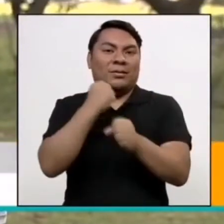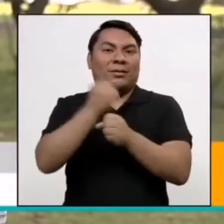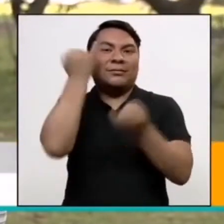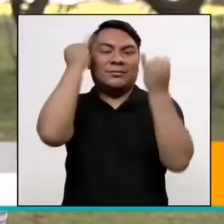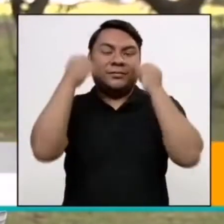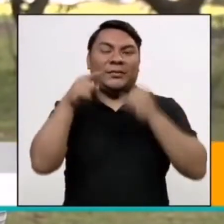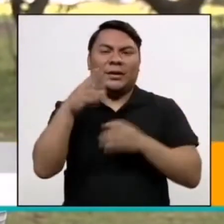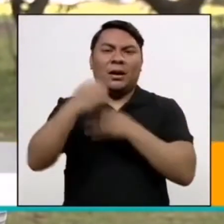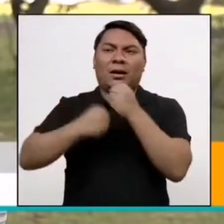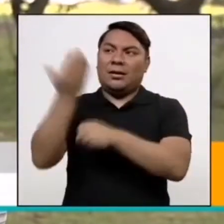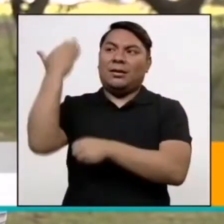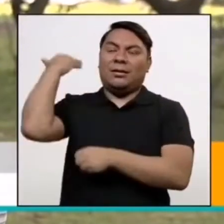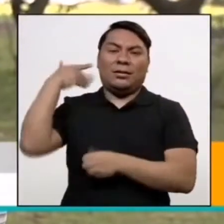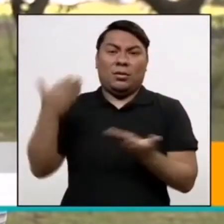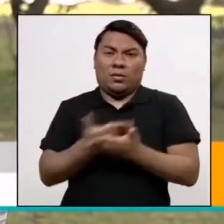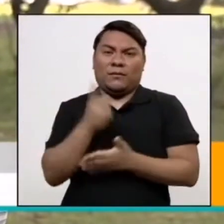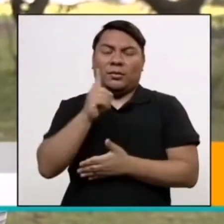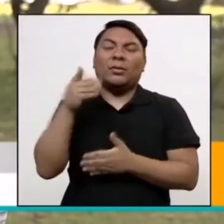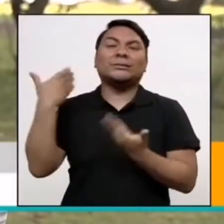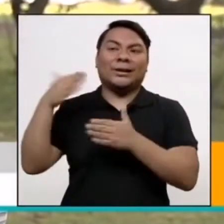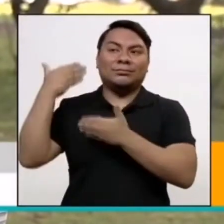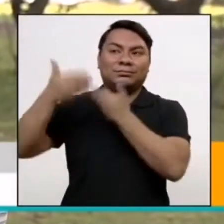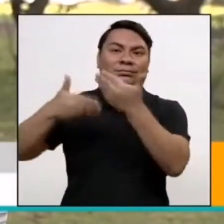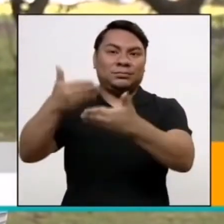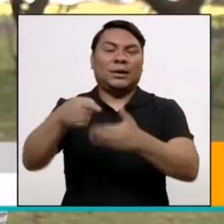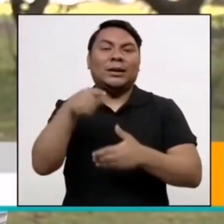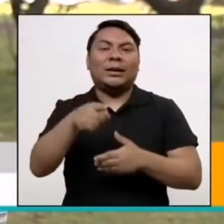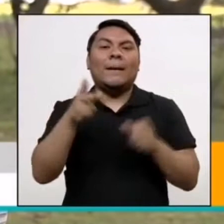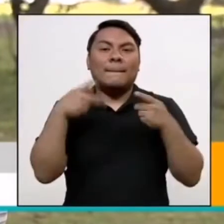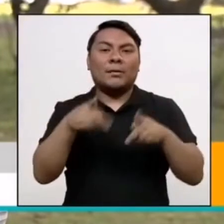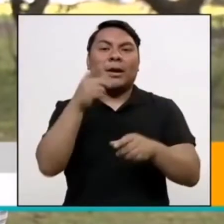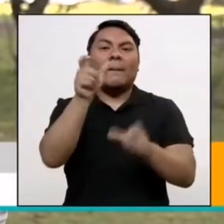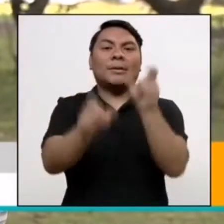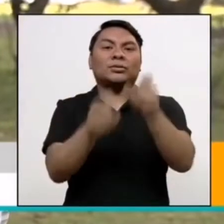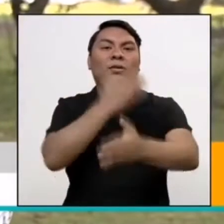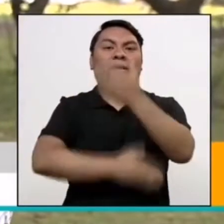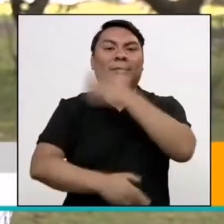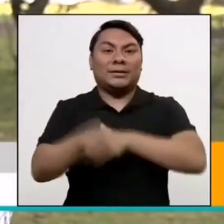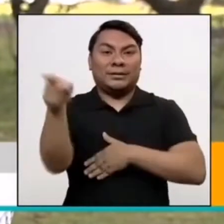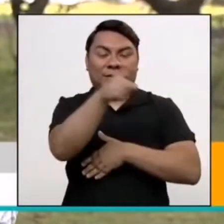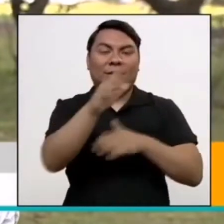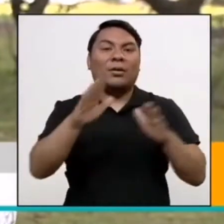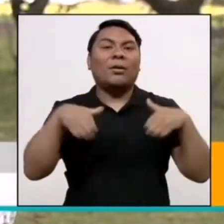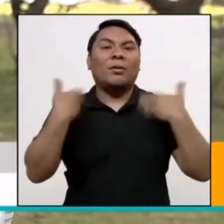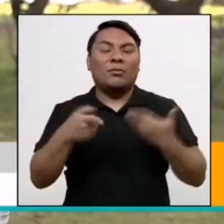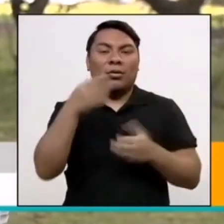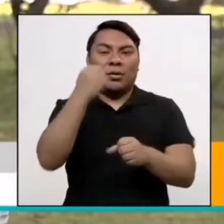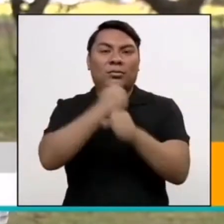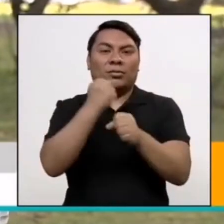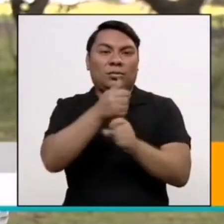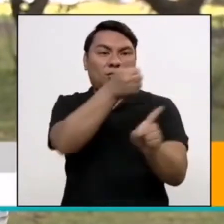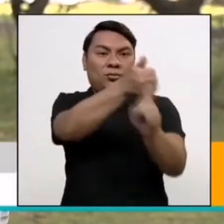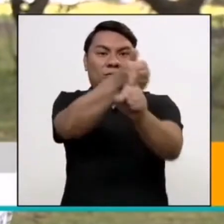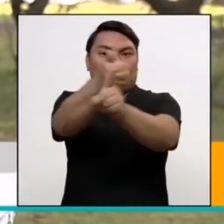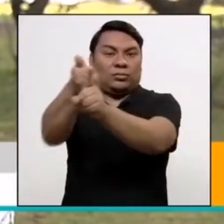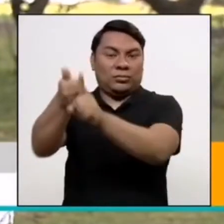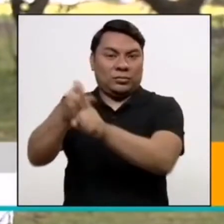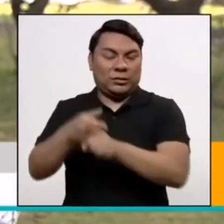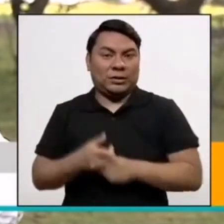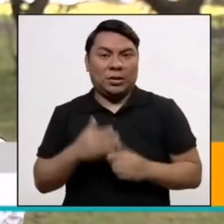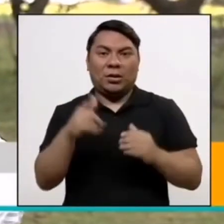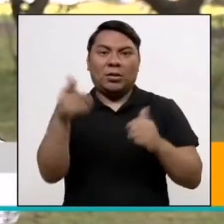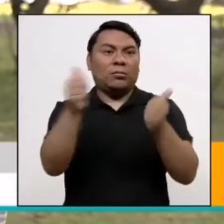no es nueva, pero es una oportunidad de empleo que permite a las personas con discapacidad poder generar y ampliar sus competencias,